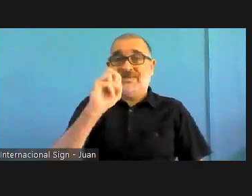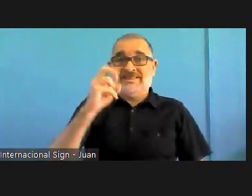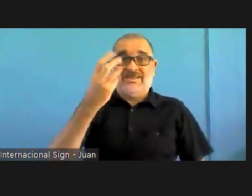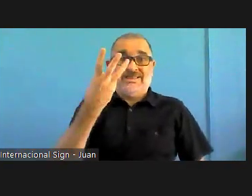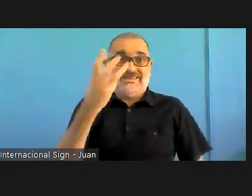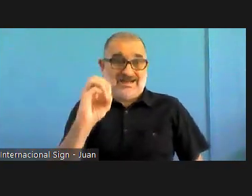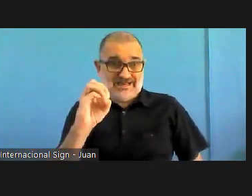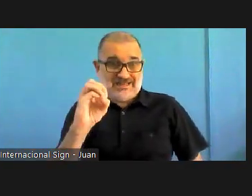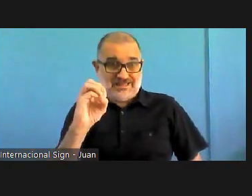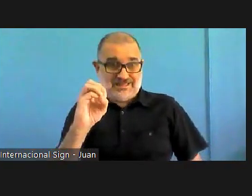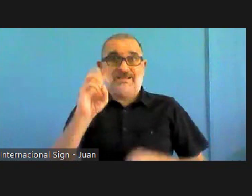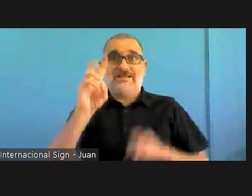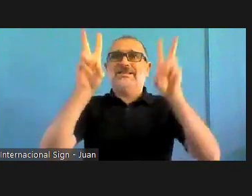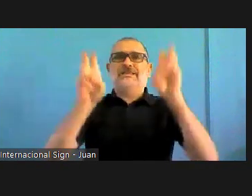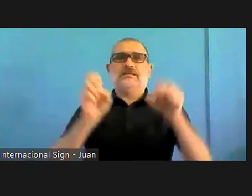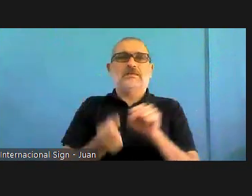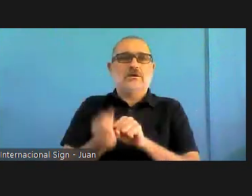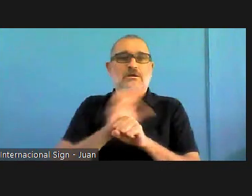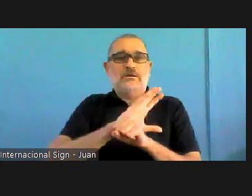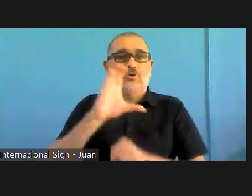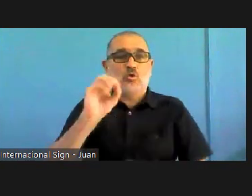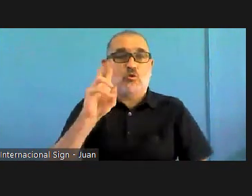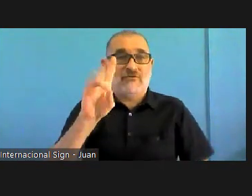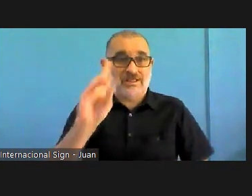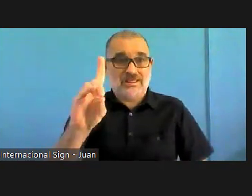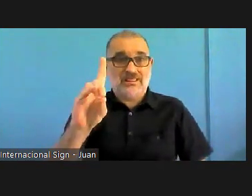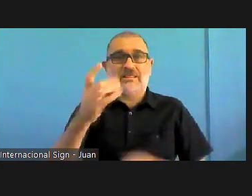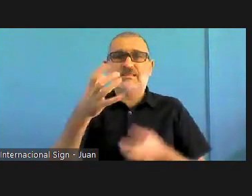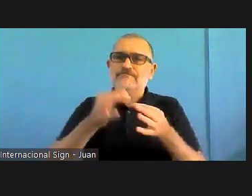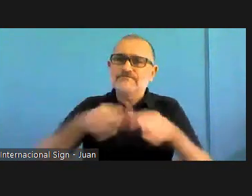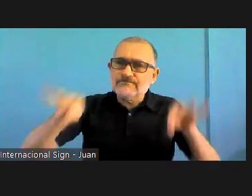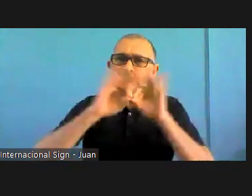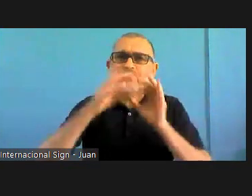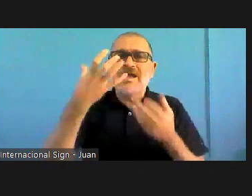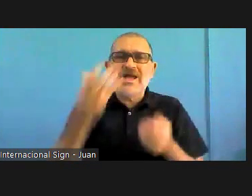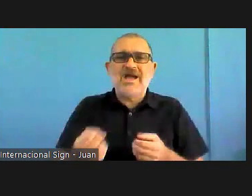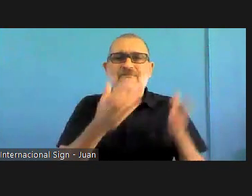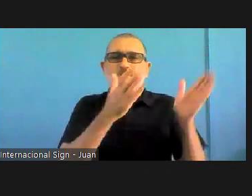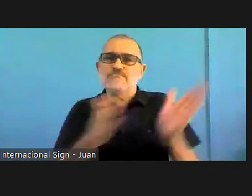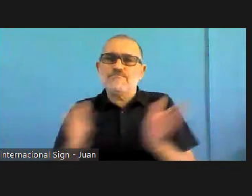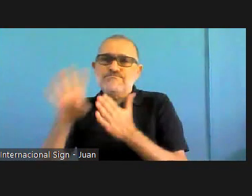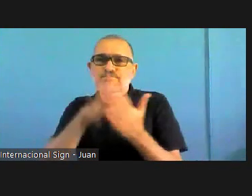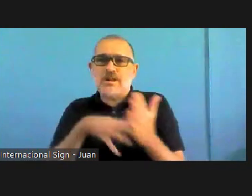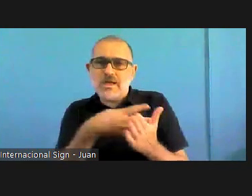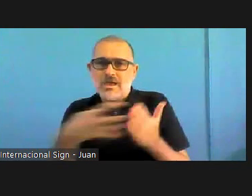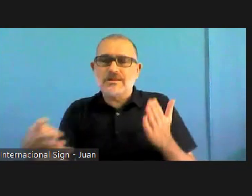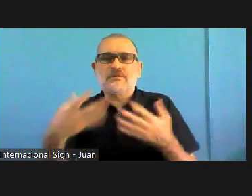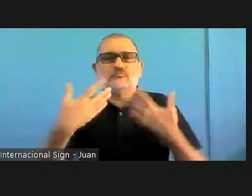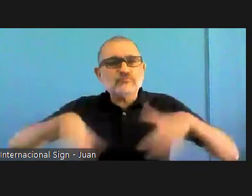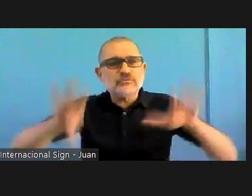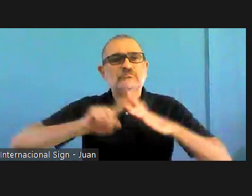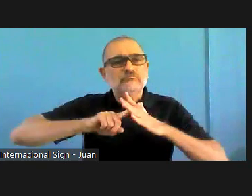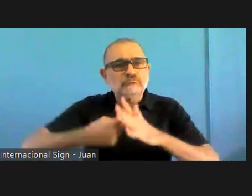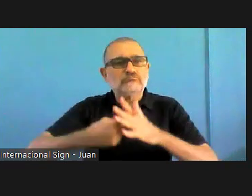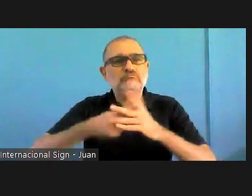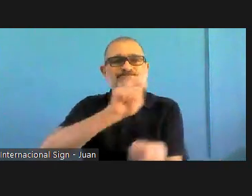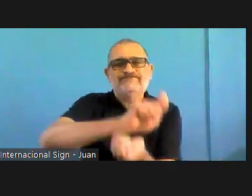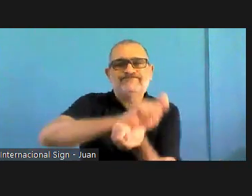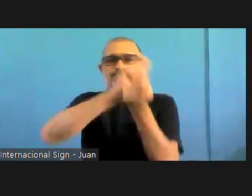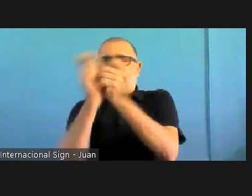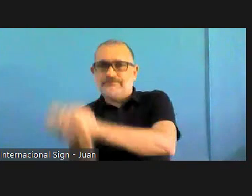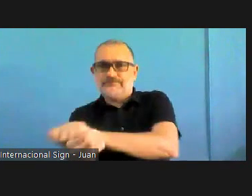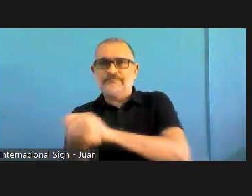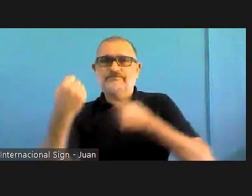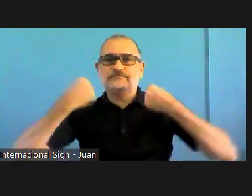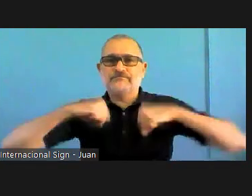la importancia de este plan ha sido puesto de relieve gracias a la experiencia práctica que hemos tenido. Y